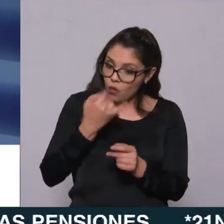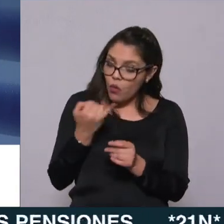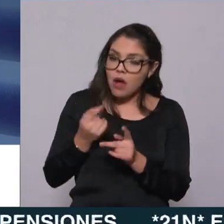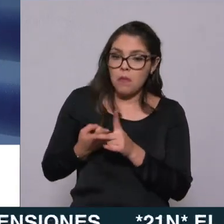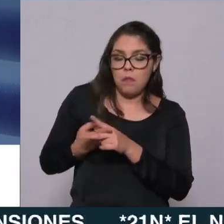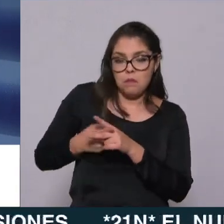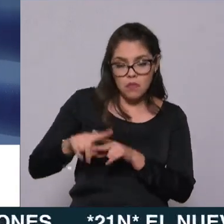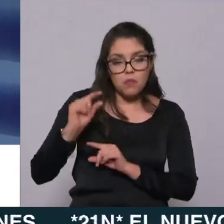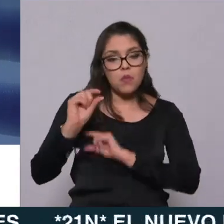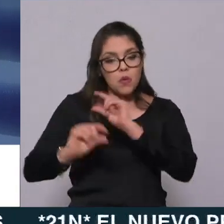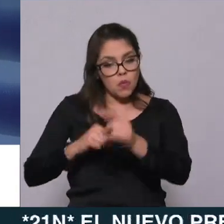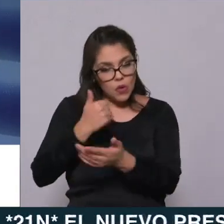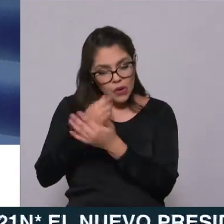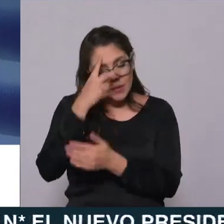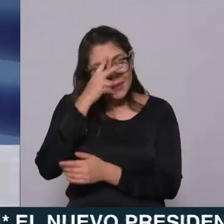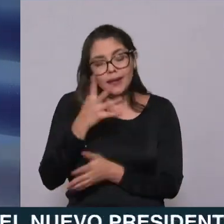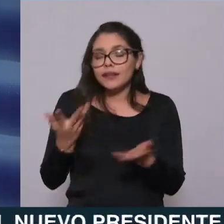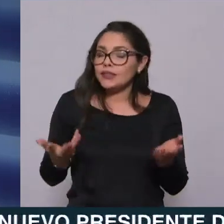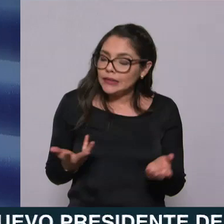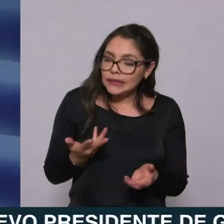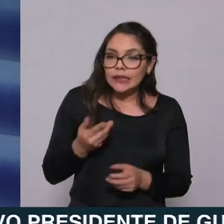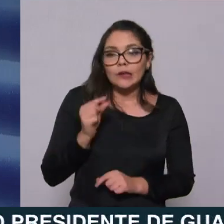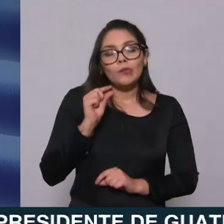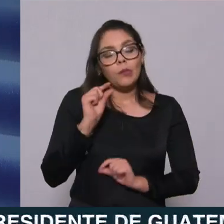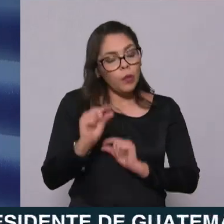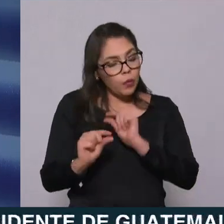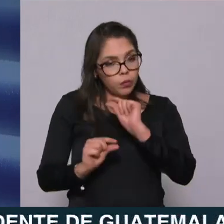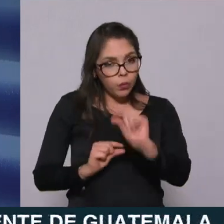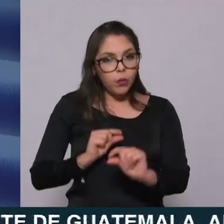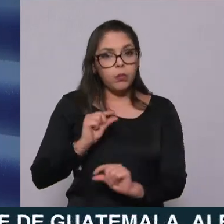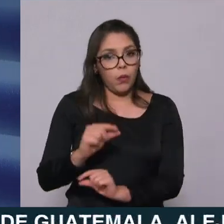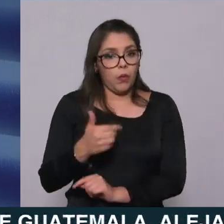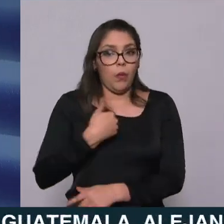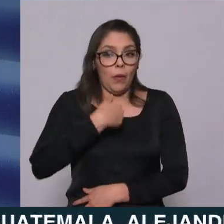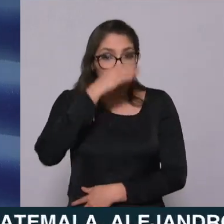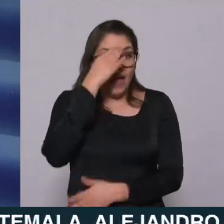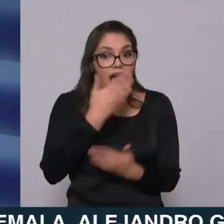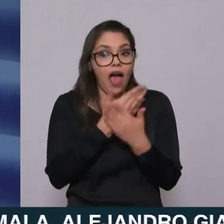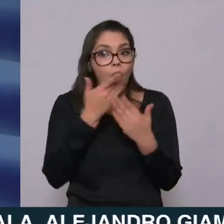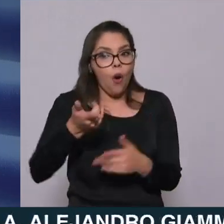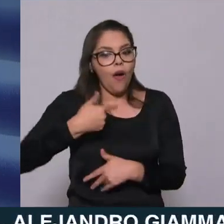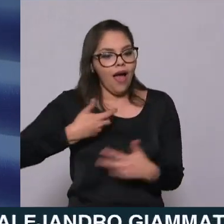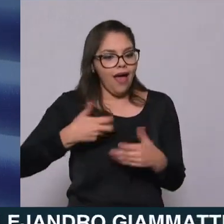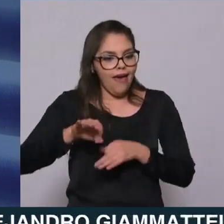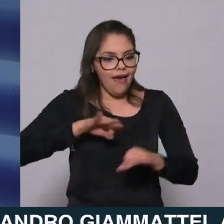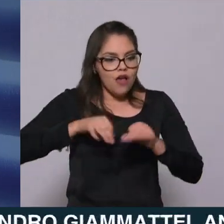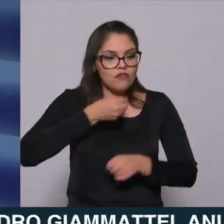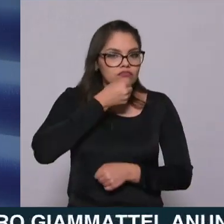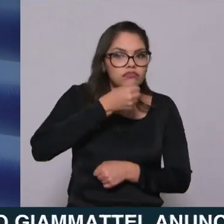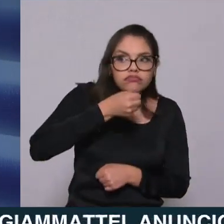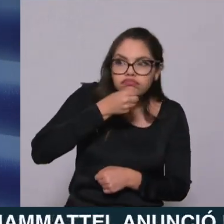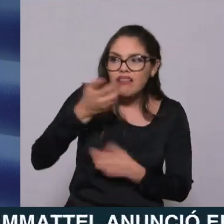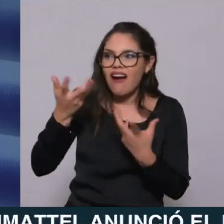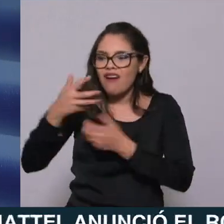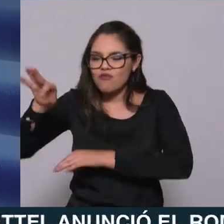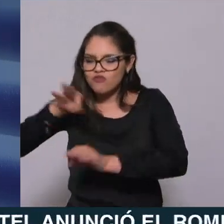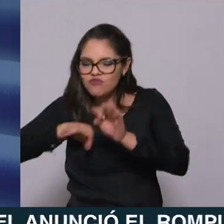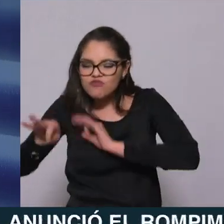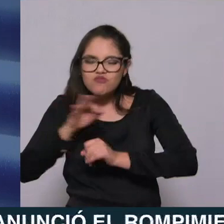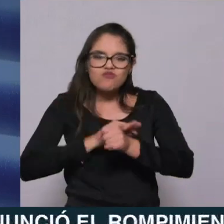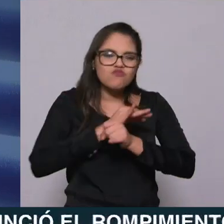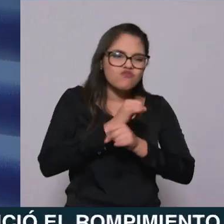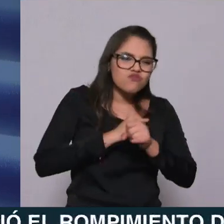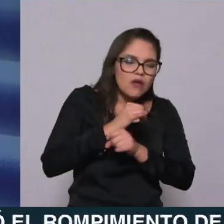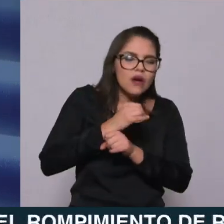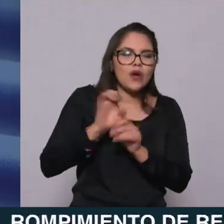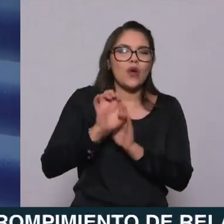Entonces, ahí vamos, poco a poco, y que creo que esos ejercicios periodísticos, que es lo que, pues bueno, uno desde el foro de las